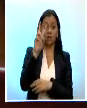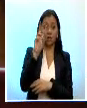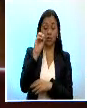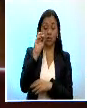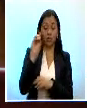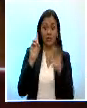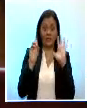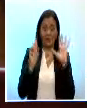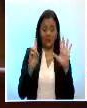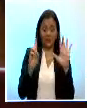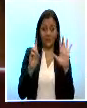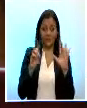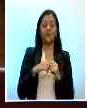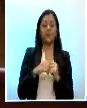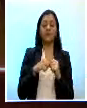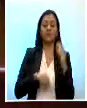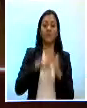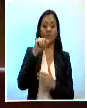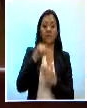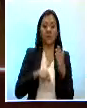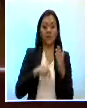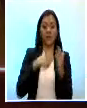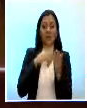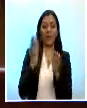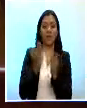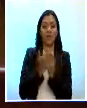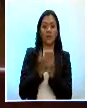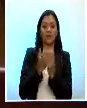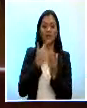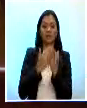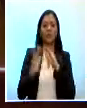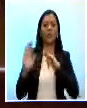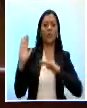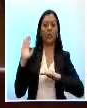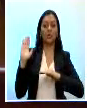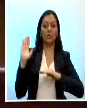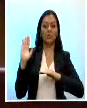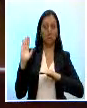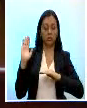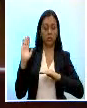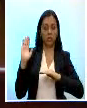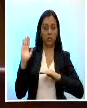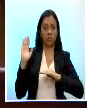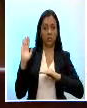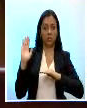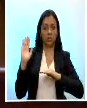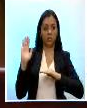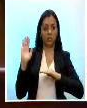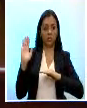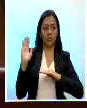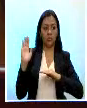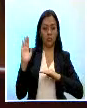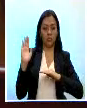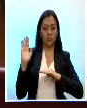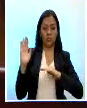2006... firmó un acta de compromiso, que lo puedo indicar,